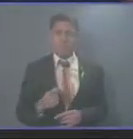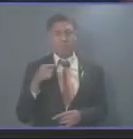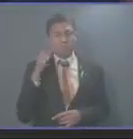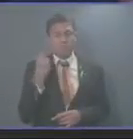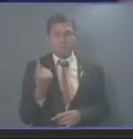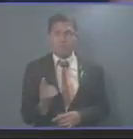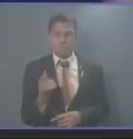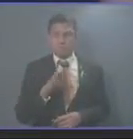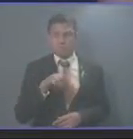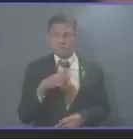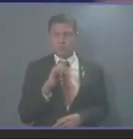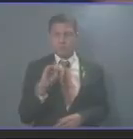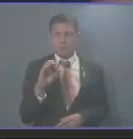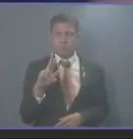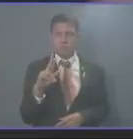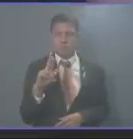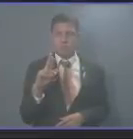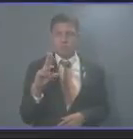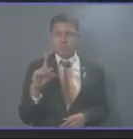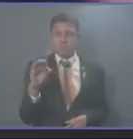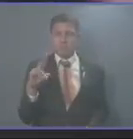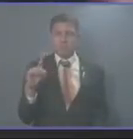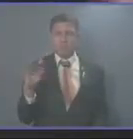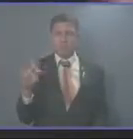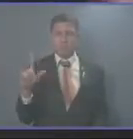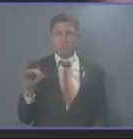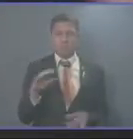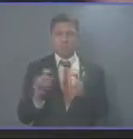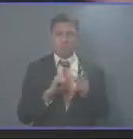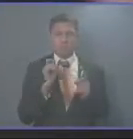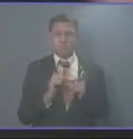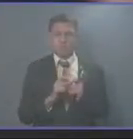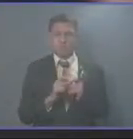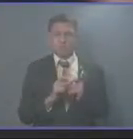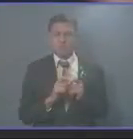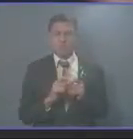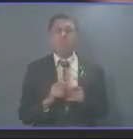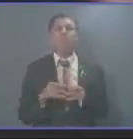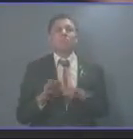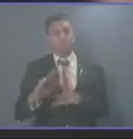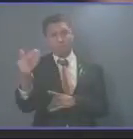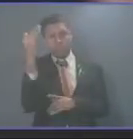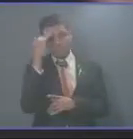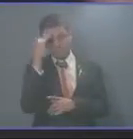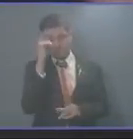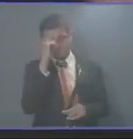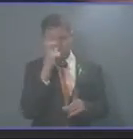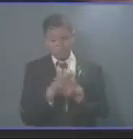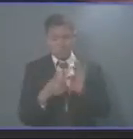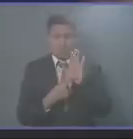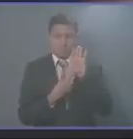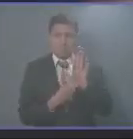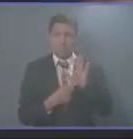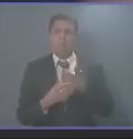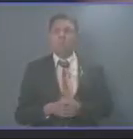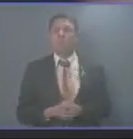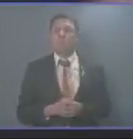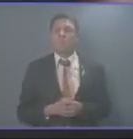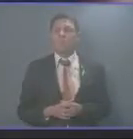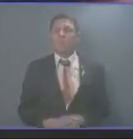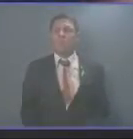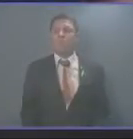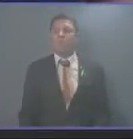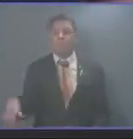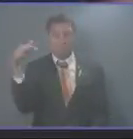señor Jeffrey Eli Cardwell. Sobre el particular hacemos del conocimiento del Pleno Legislativo lo siguiente, que el